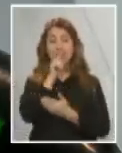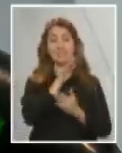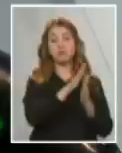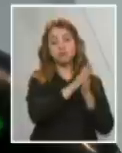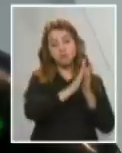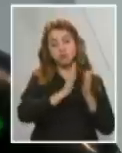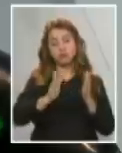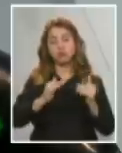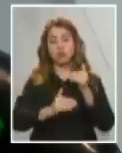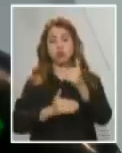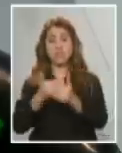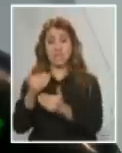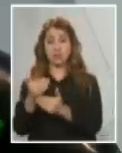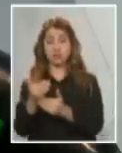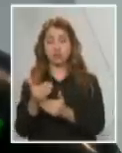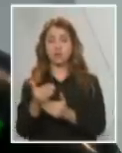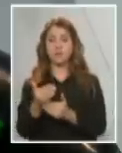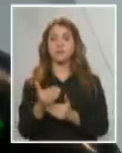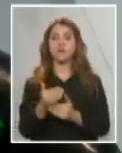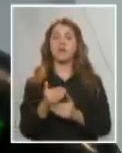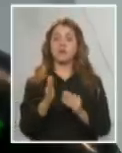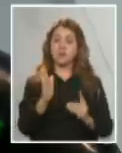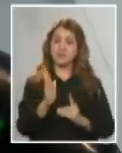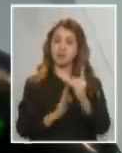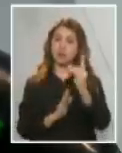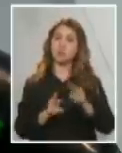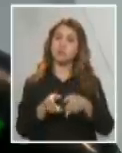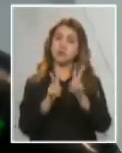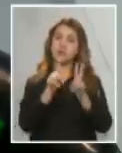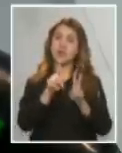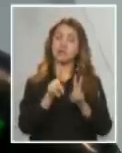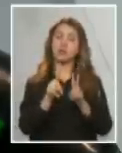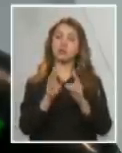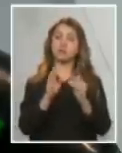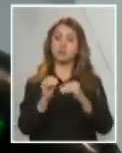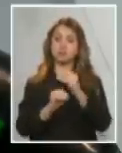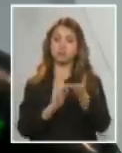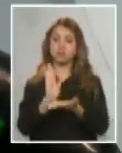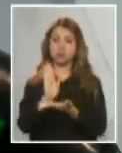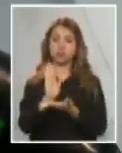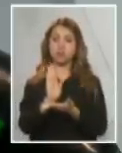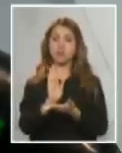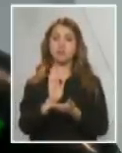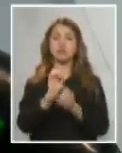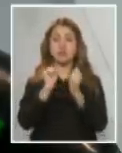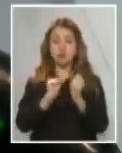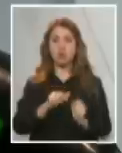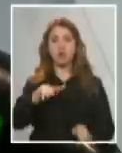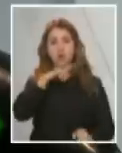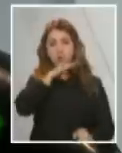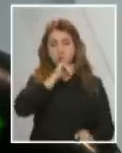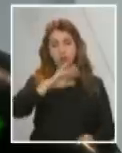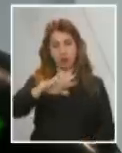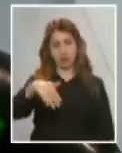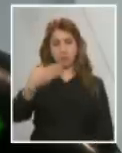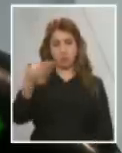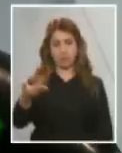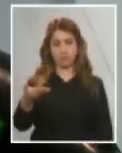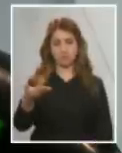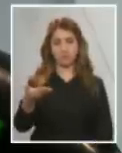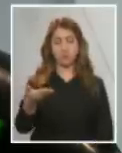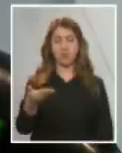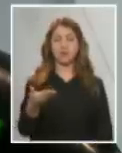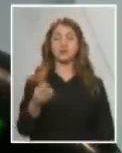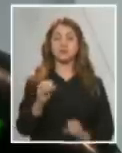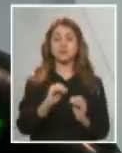proceso haya un desarrollo que permita que estos prototipos efectivamente sean usables después. Y